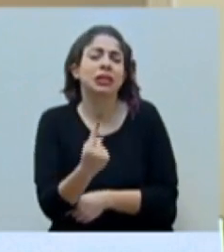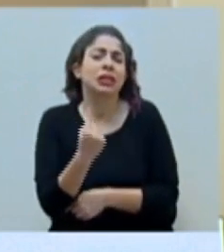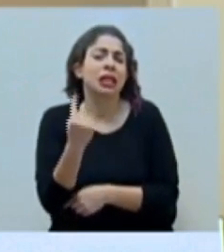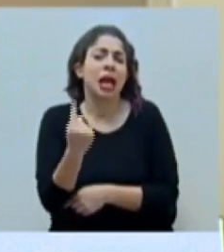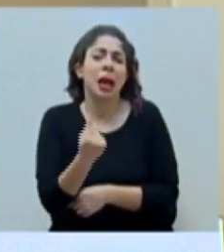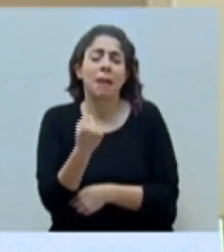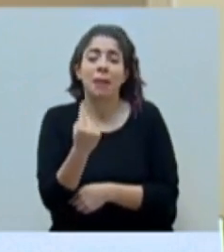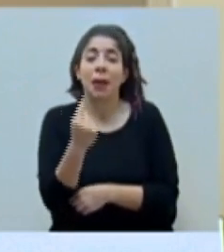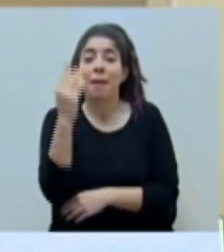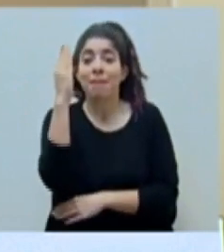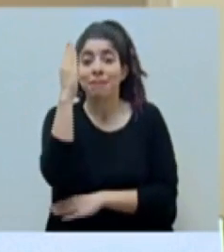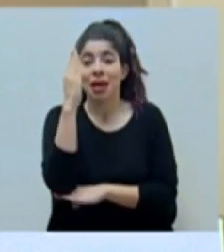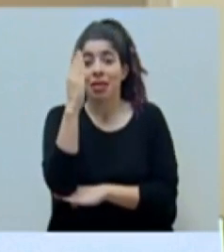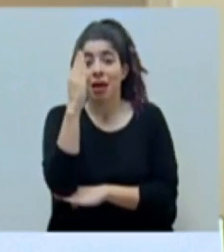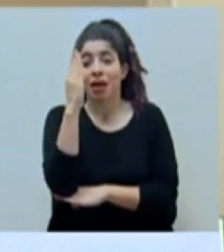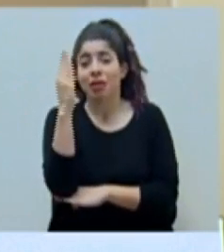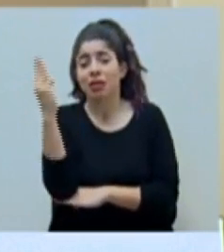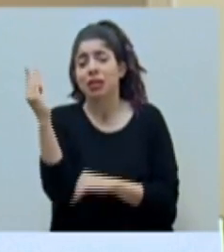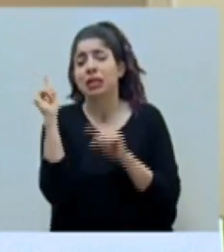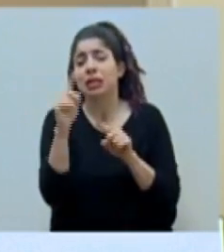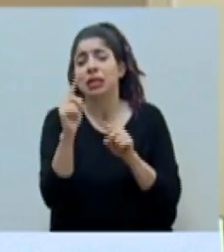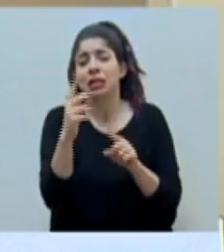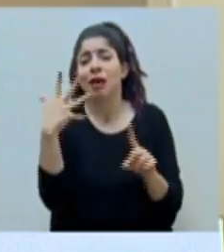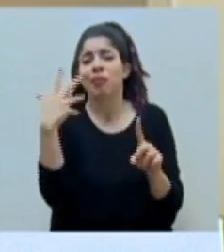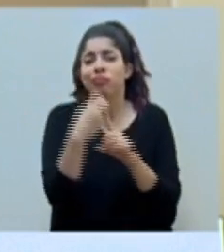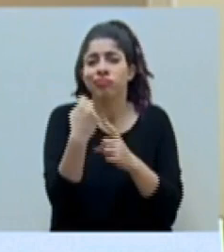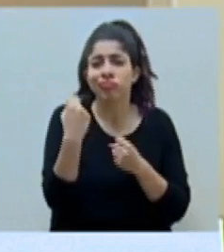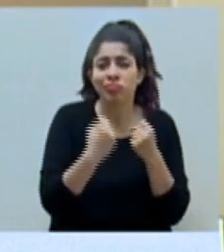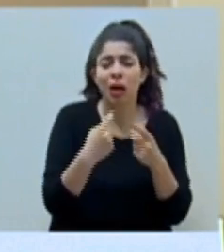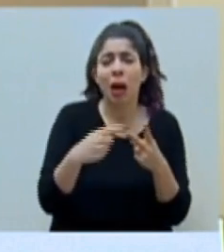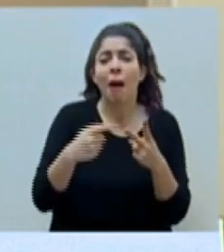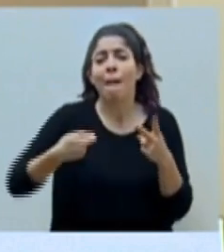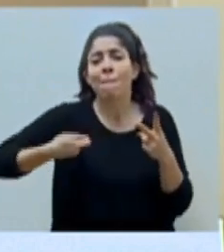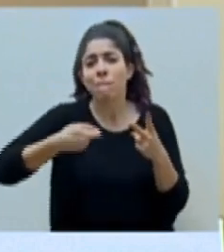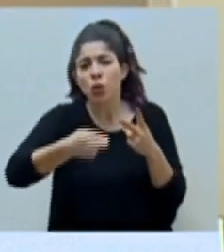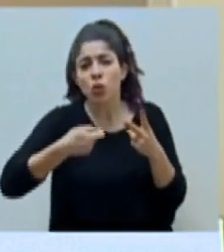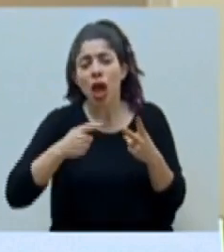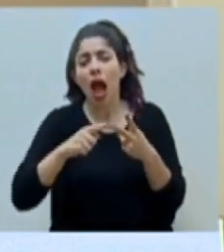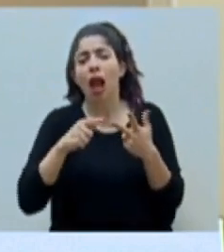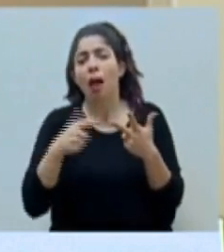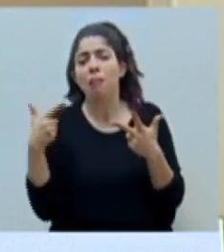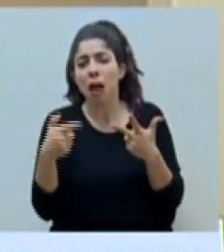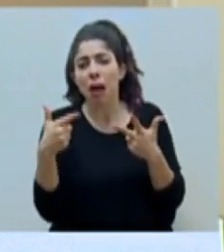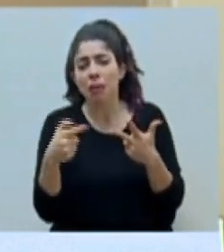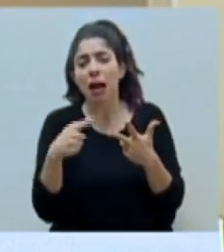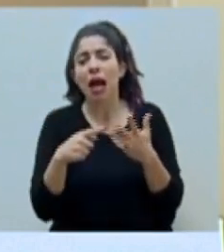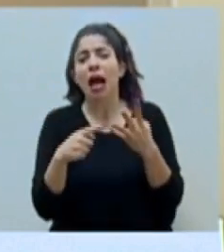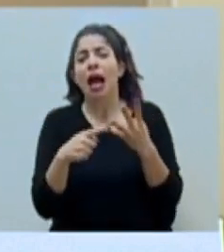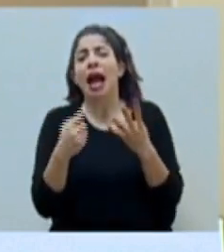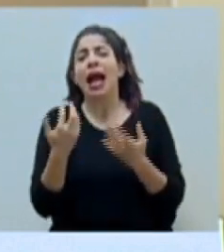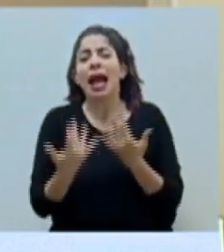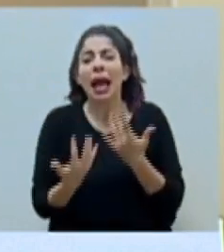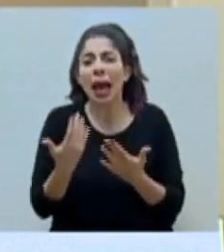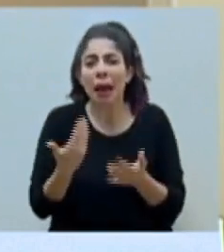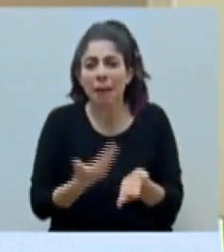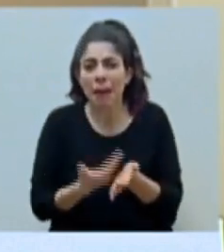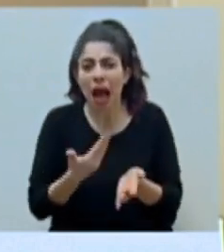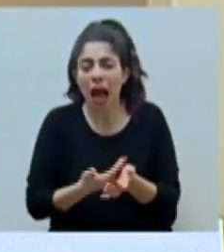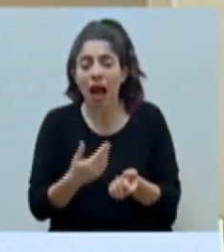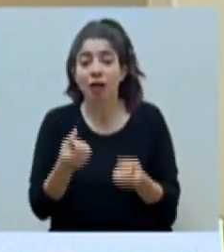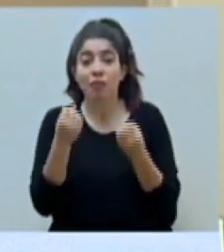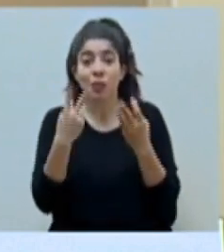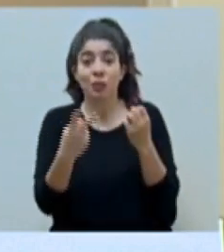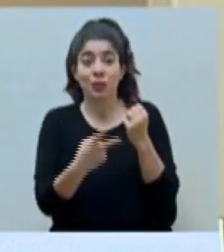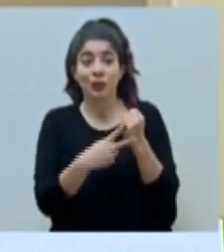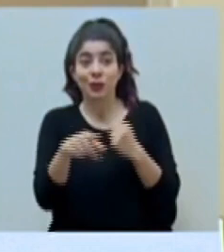a partir de la medianoche de consultas de accidentes de tránsito, puñaleados, baleados, quemados. Muchas veces, según